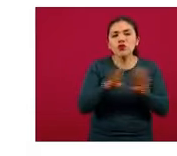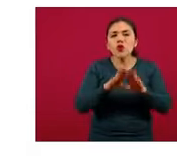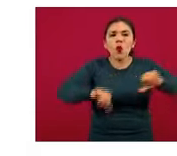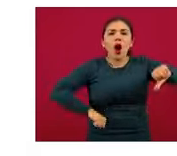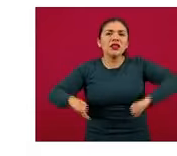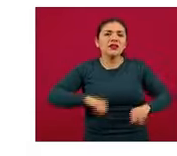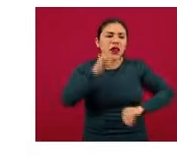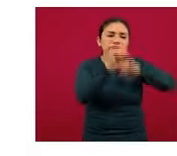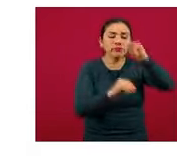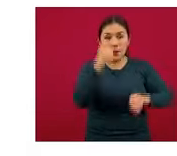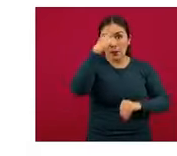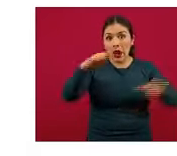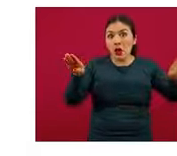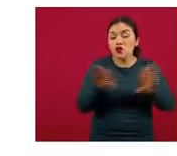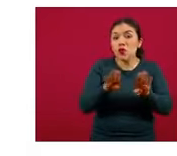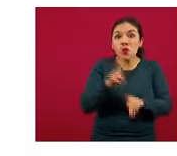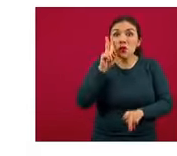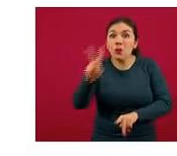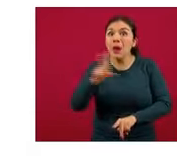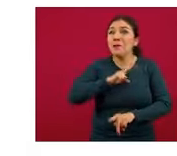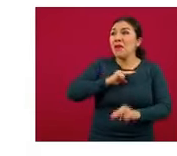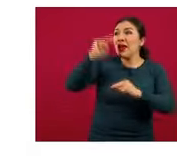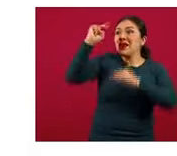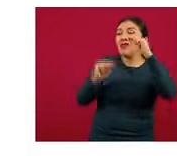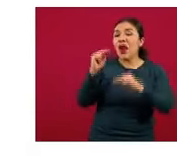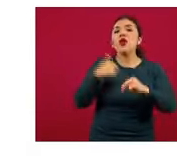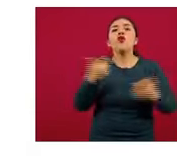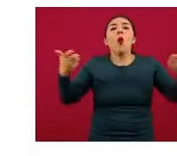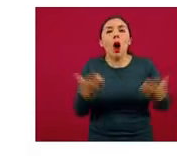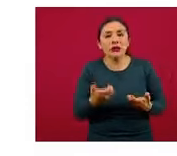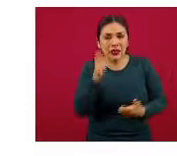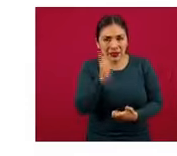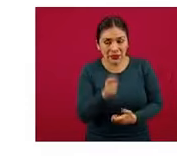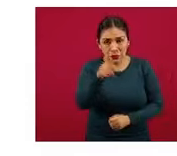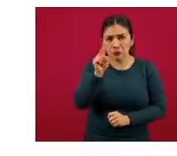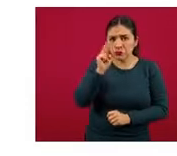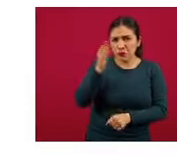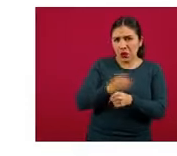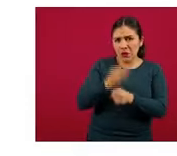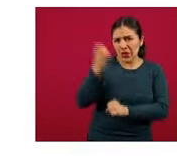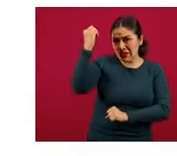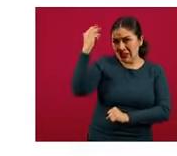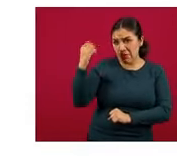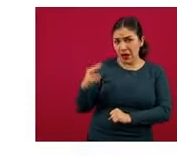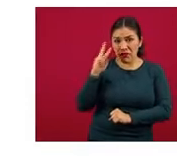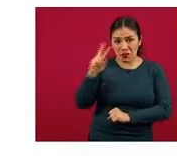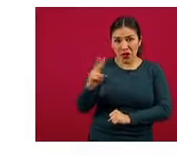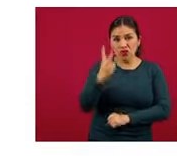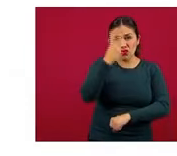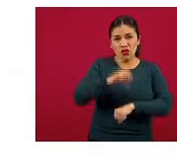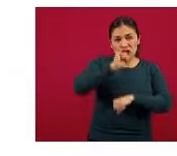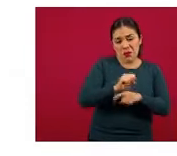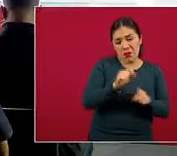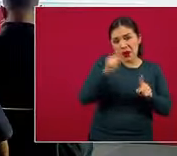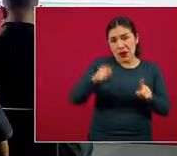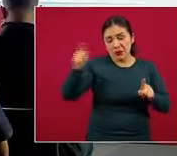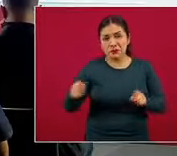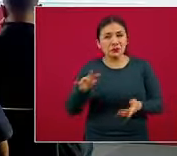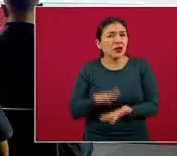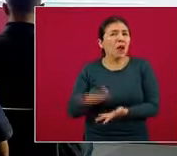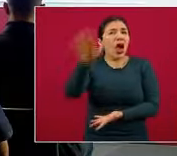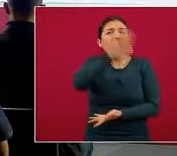para responder de acuerdo a su nivel de riesgo. Como pueden ver, del semáforo para estas 2 semanas, la gran